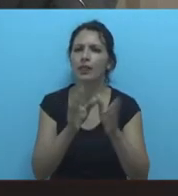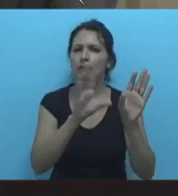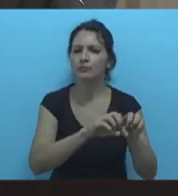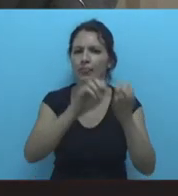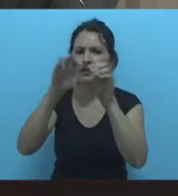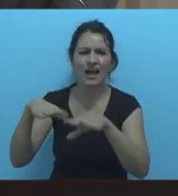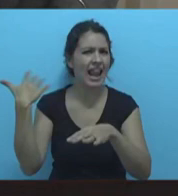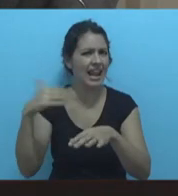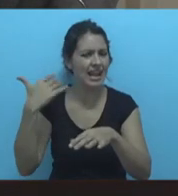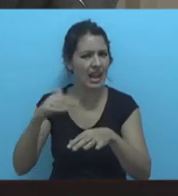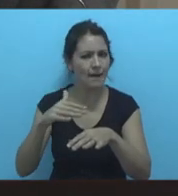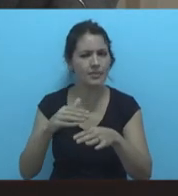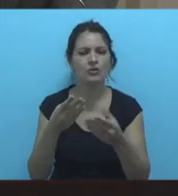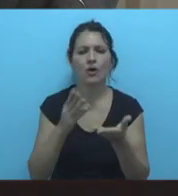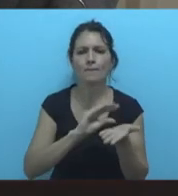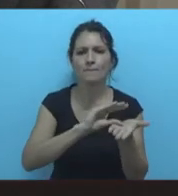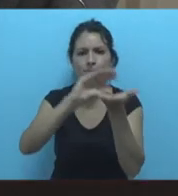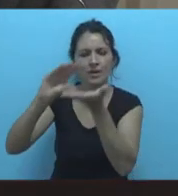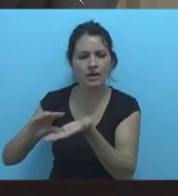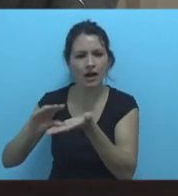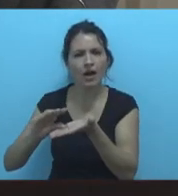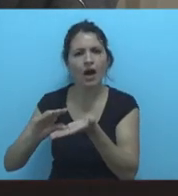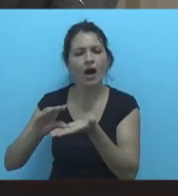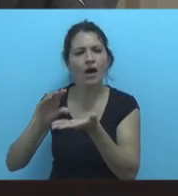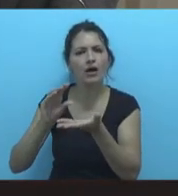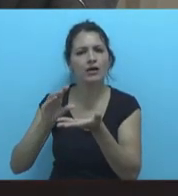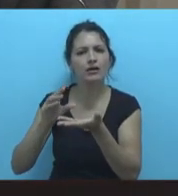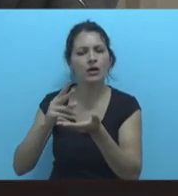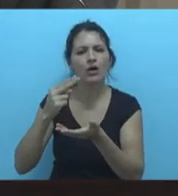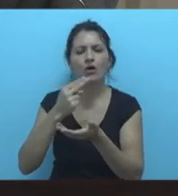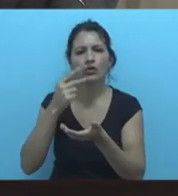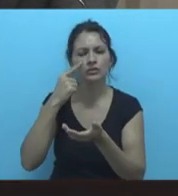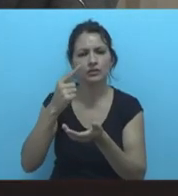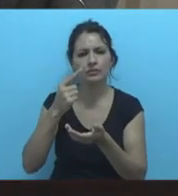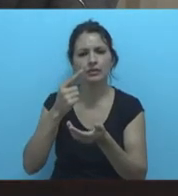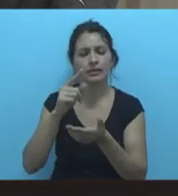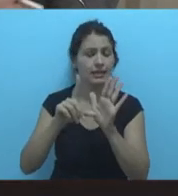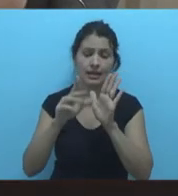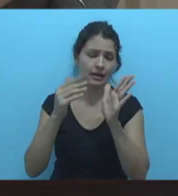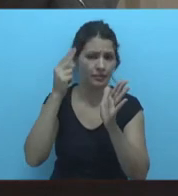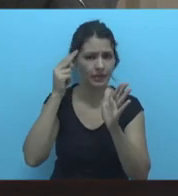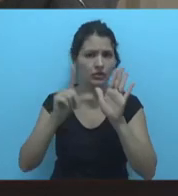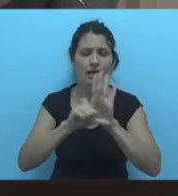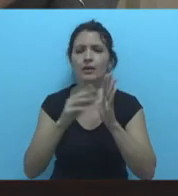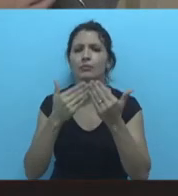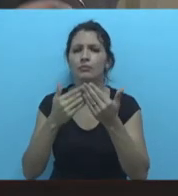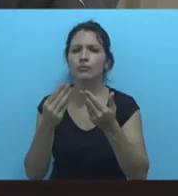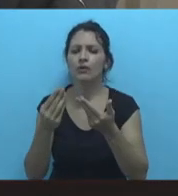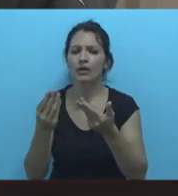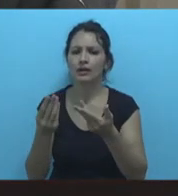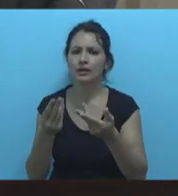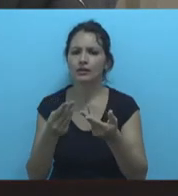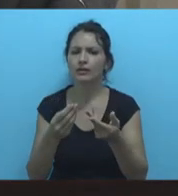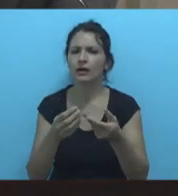urgente los importes correspondientes al Fondo de Obras Menores, Ley 12.385, aplicables al financiamiento de gastos corrientes,